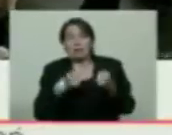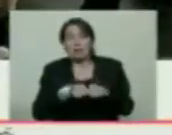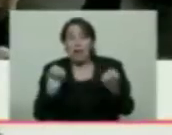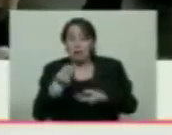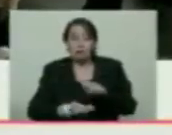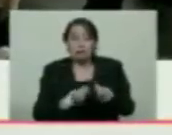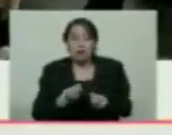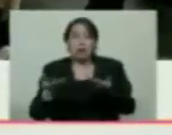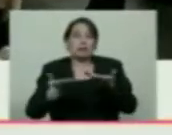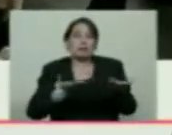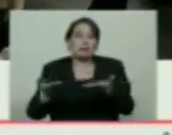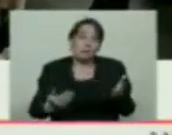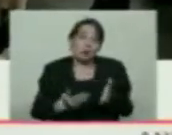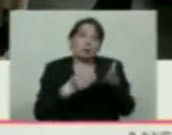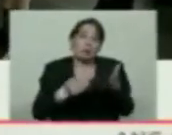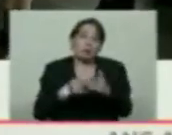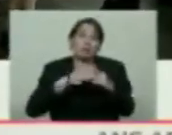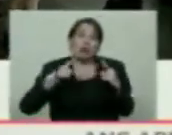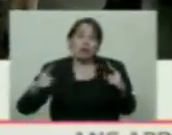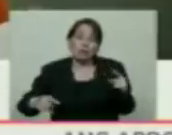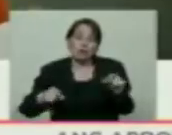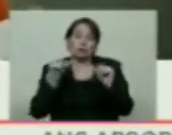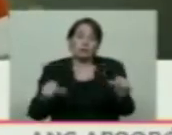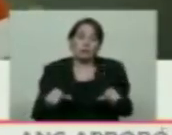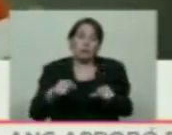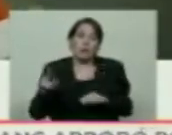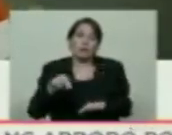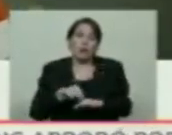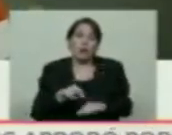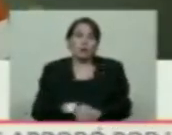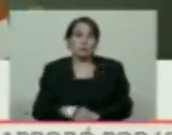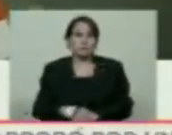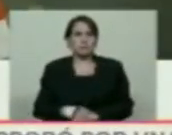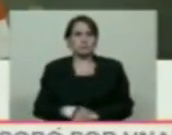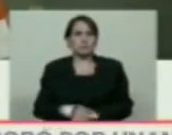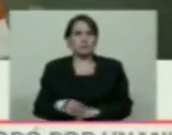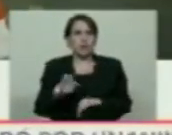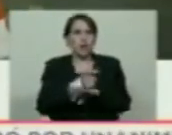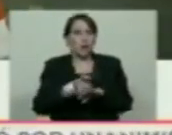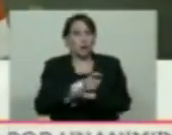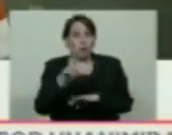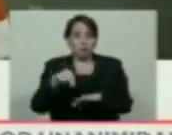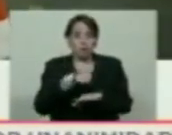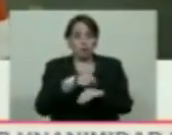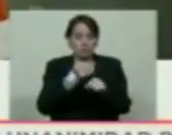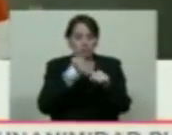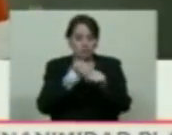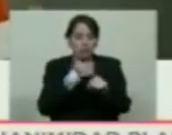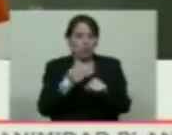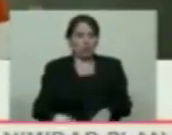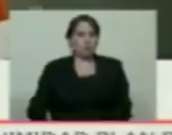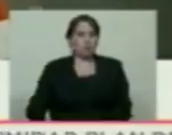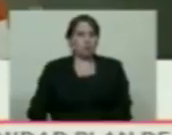servicio por los continuos ataques al sistema eléctrico nacional. El gobierno nacional continúa trabajando para seguir optimizando el